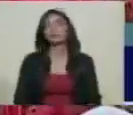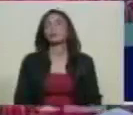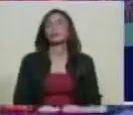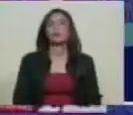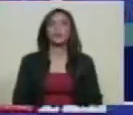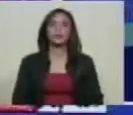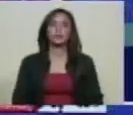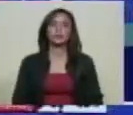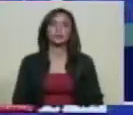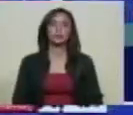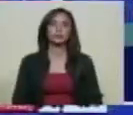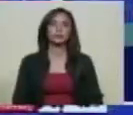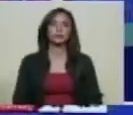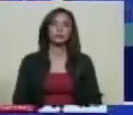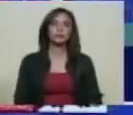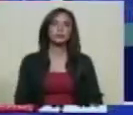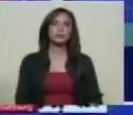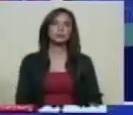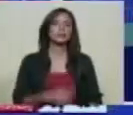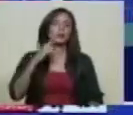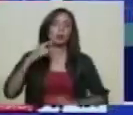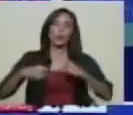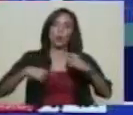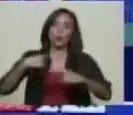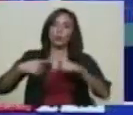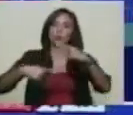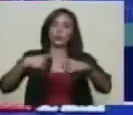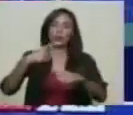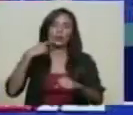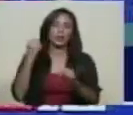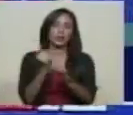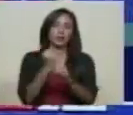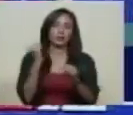nosotros. Es todo un día de